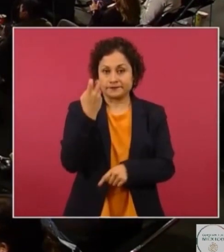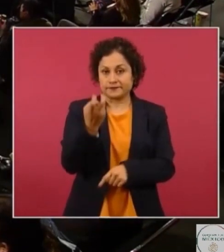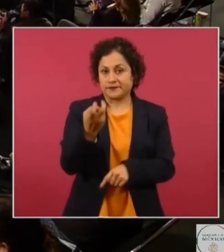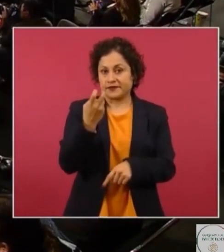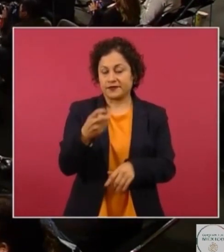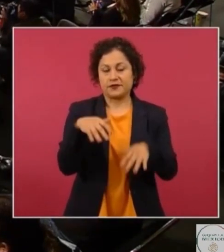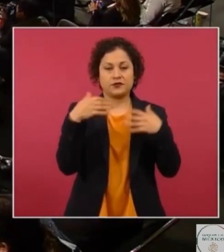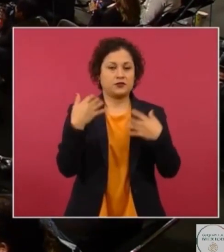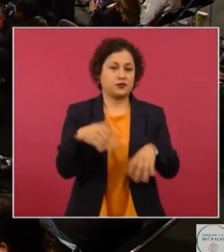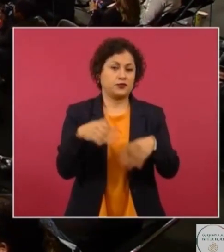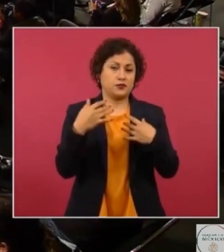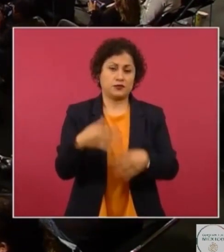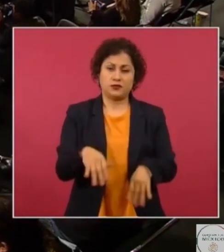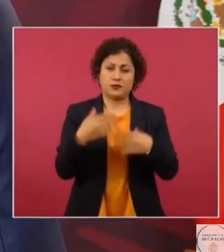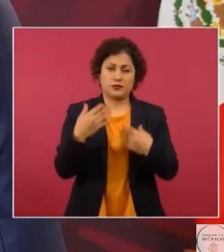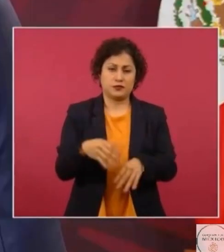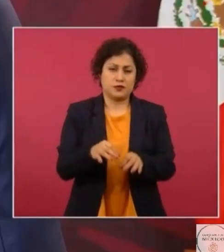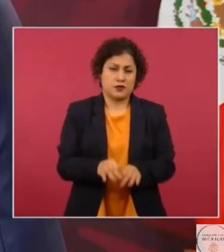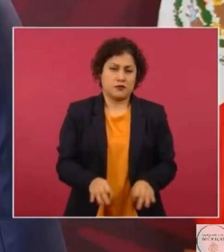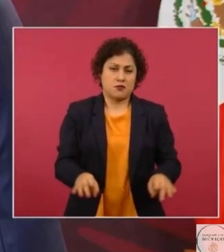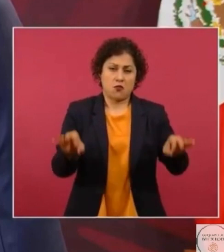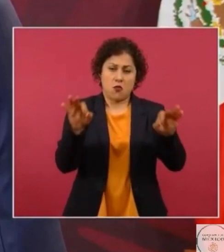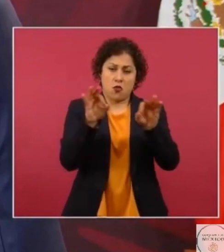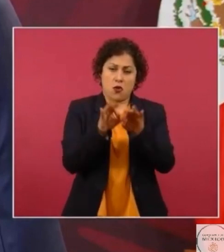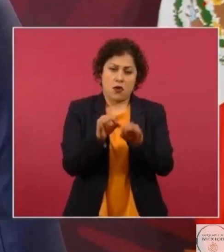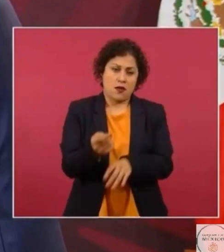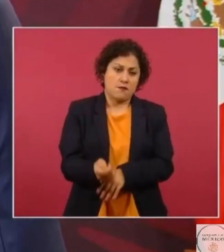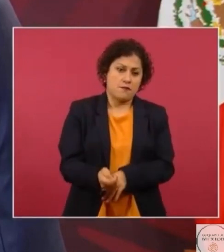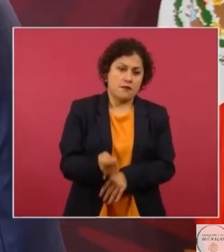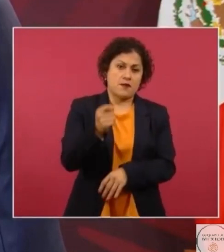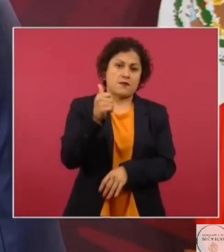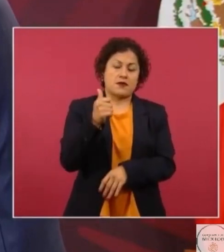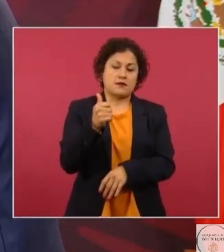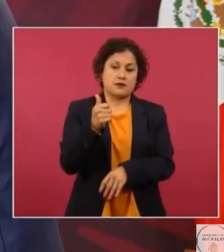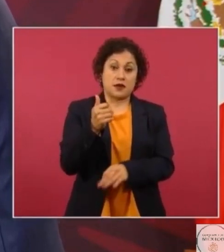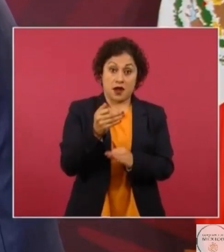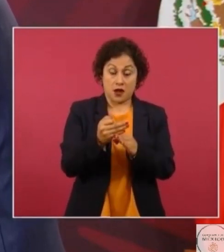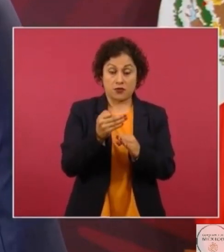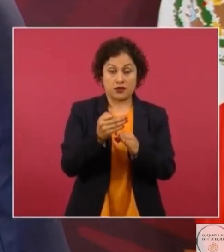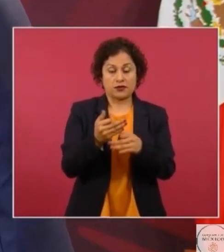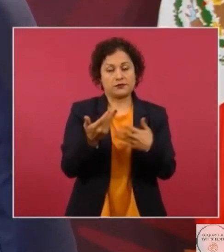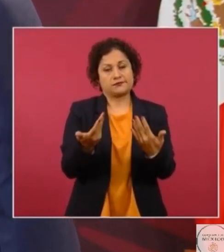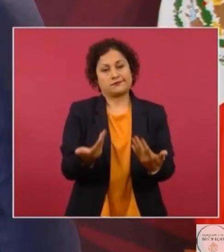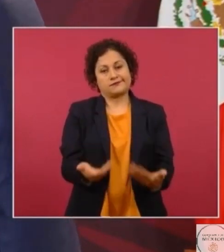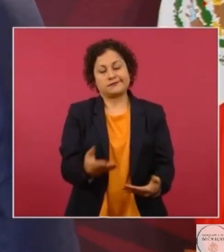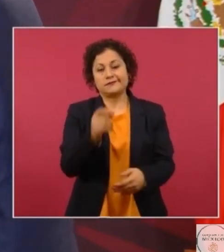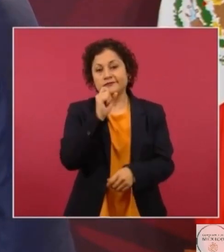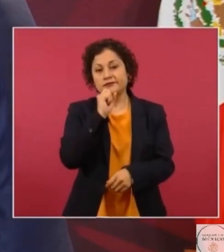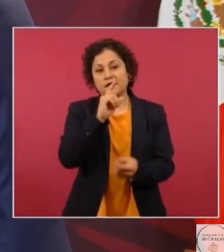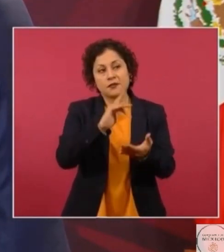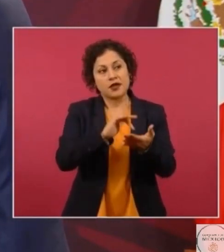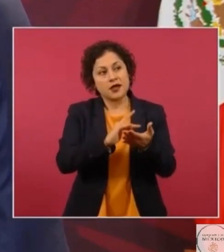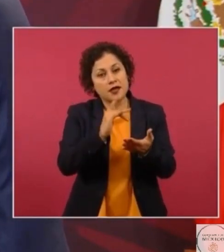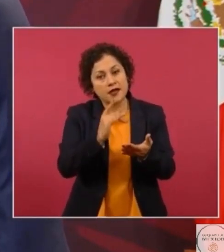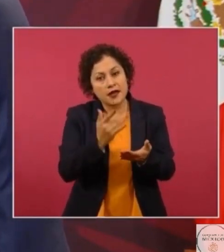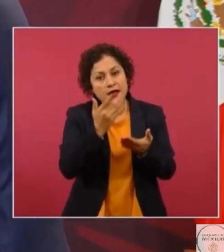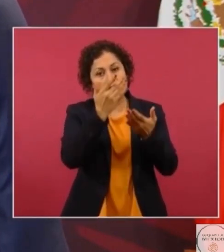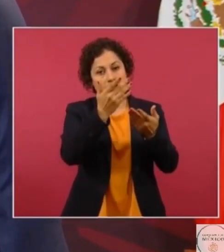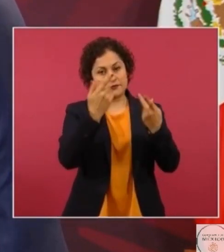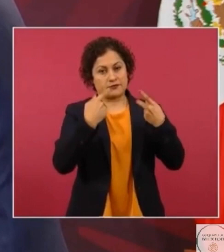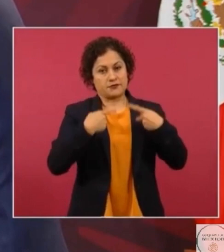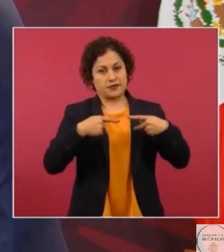es excepcional. Y aprovechamos para agradecer a nuestros paisanos, como